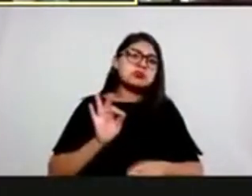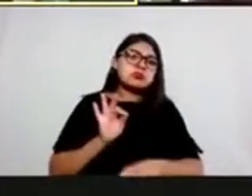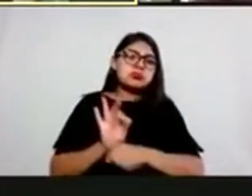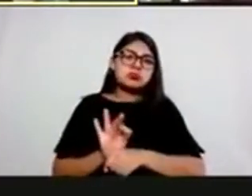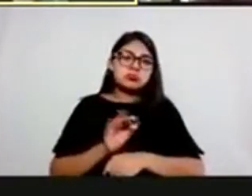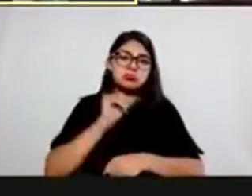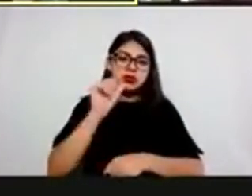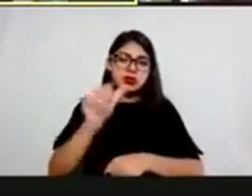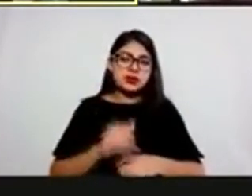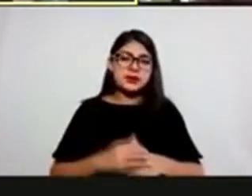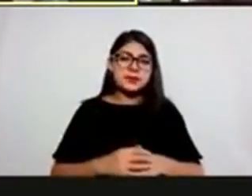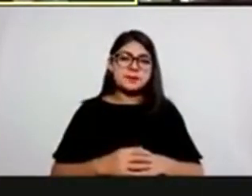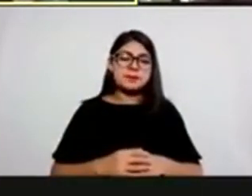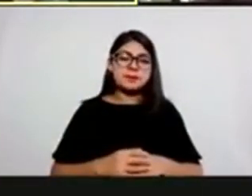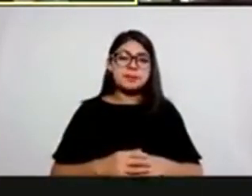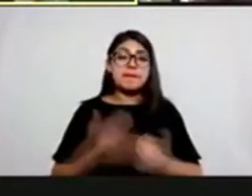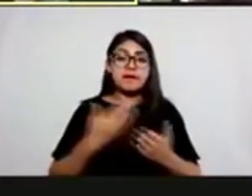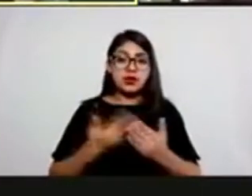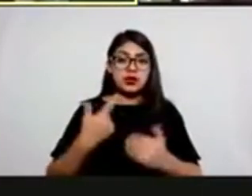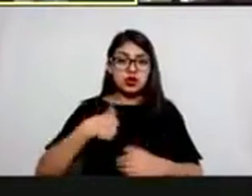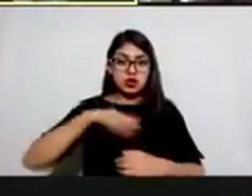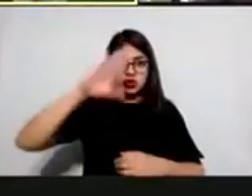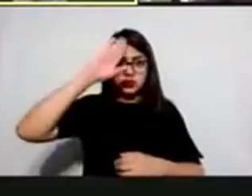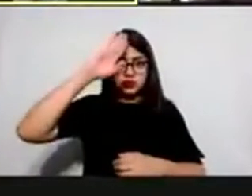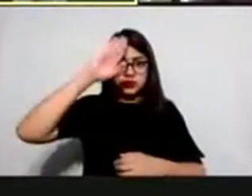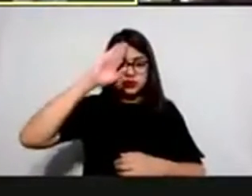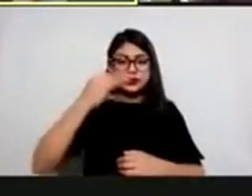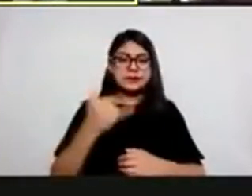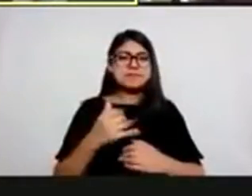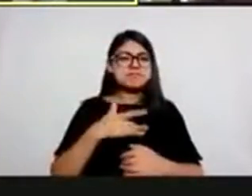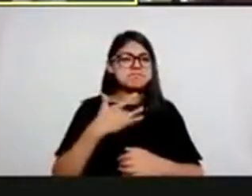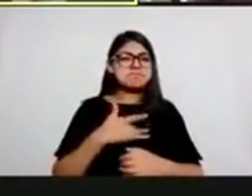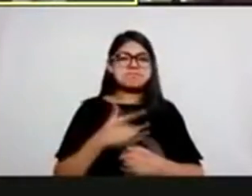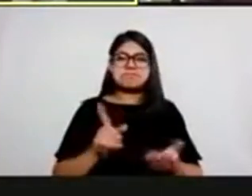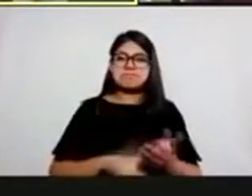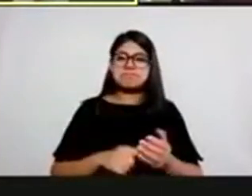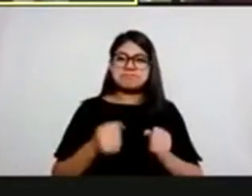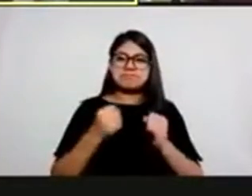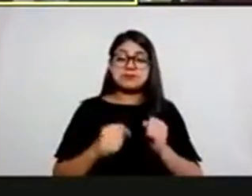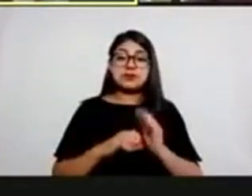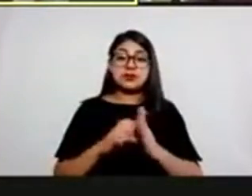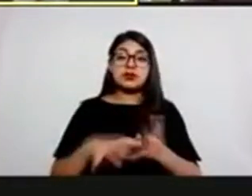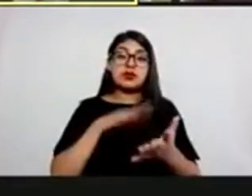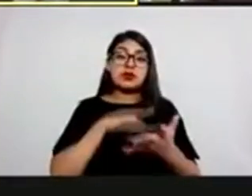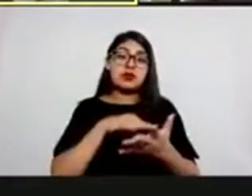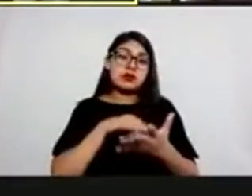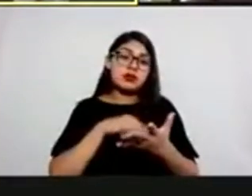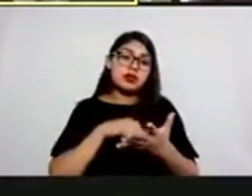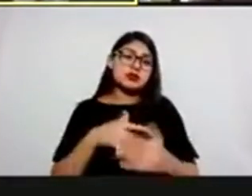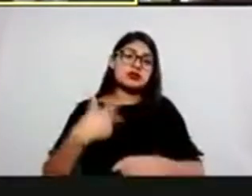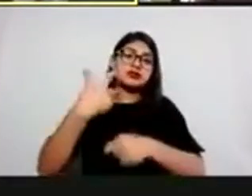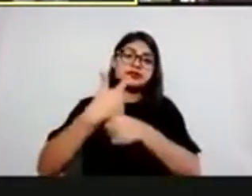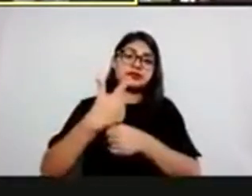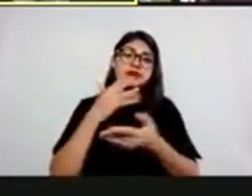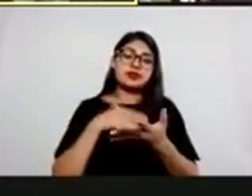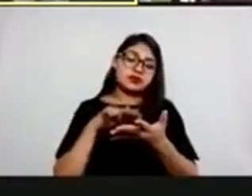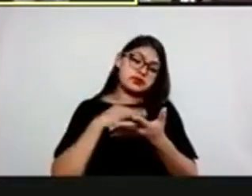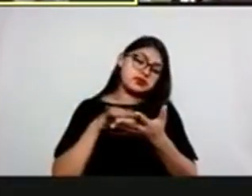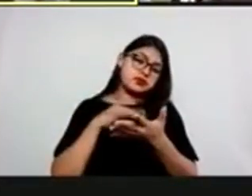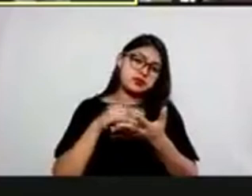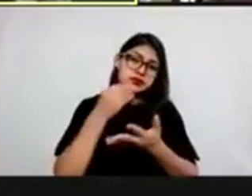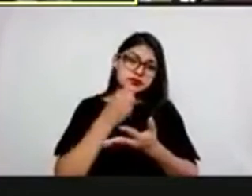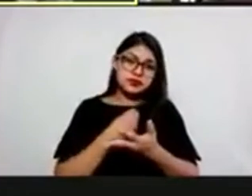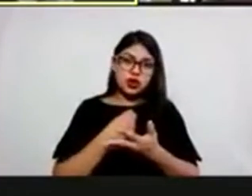Lo que creo y estoy convencido es que, más allá de tener que leer un texto inflexible, pues es necesario fijar los parámetros que lleven